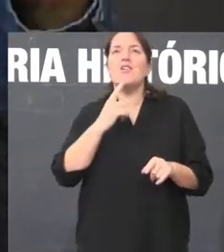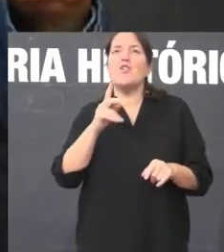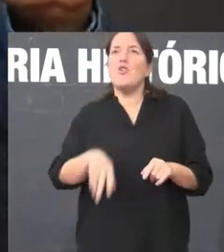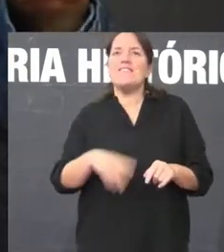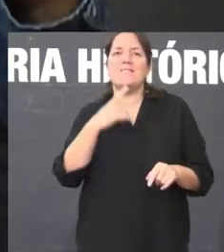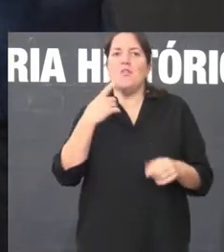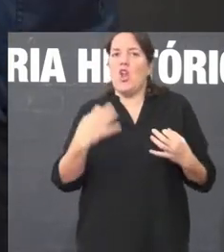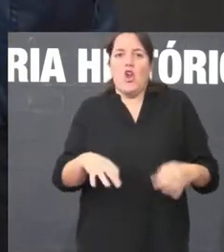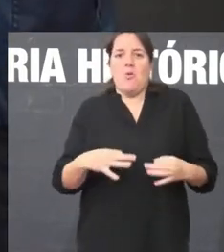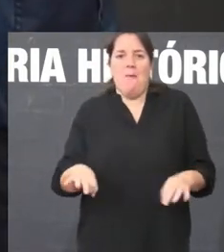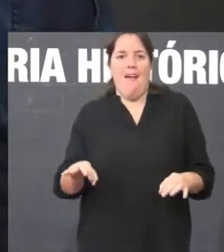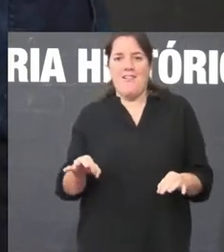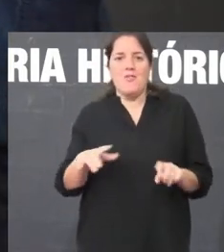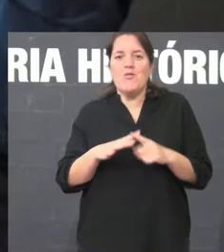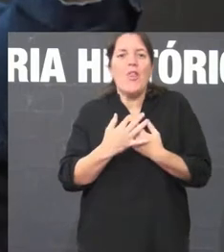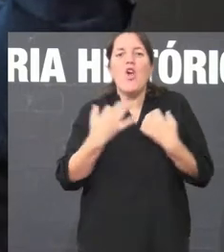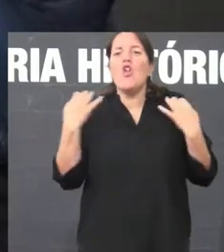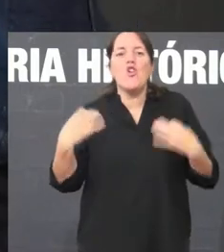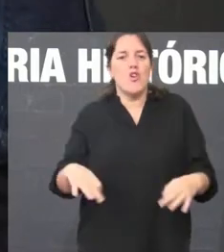Es decir,